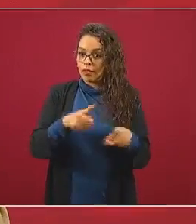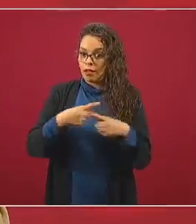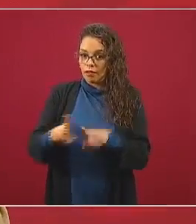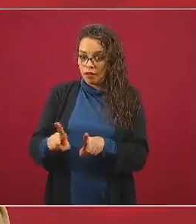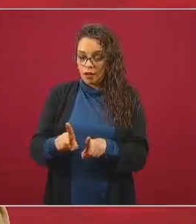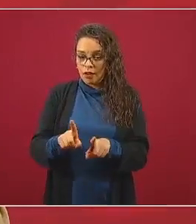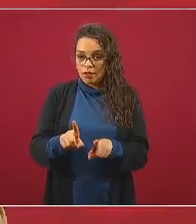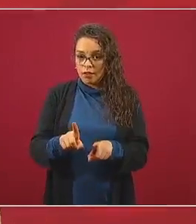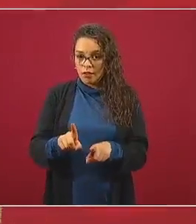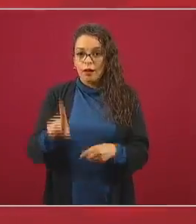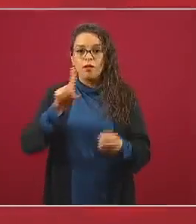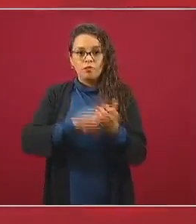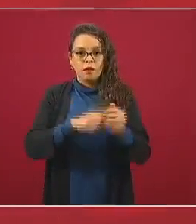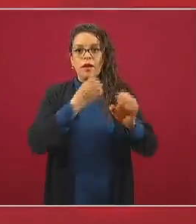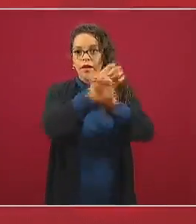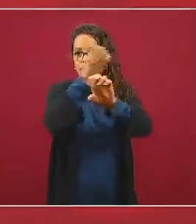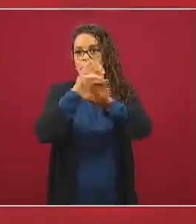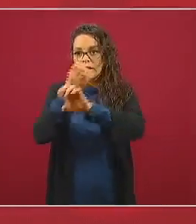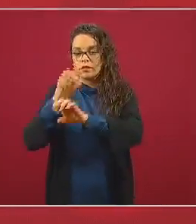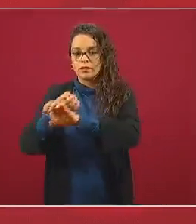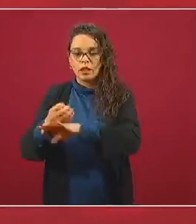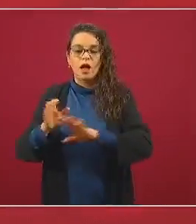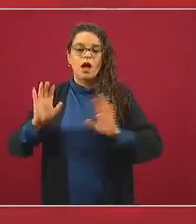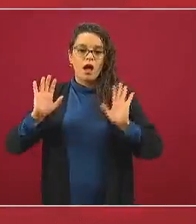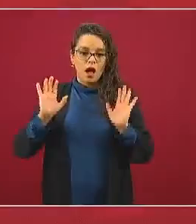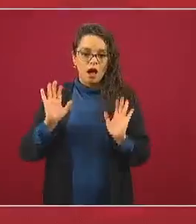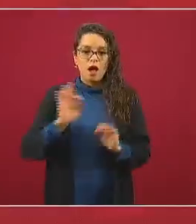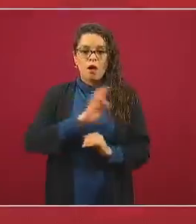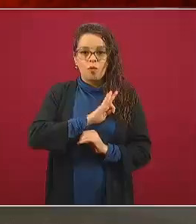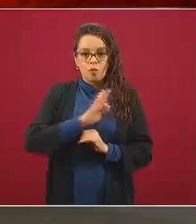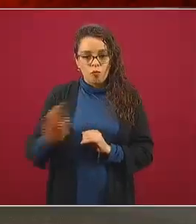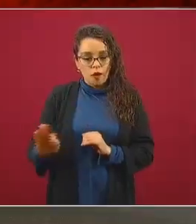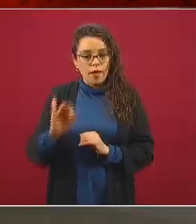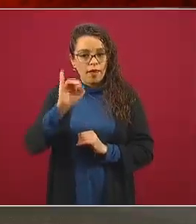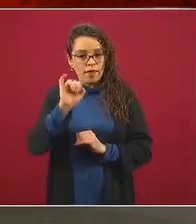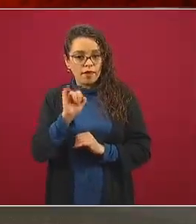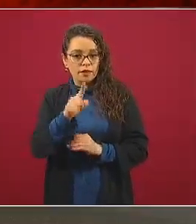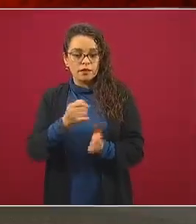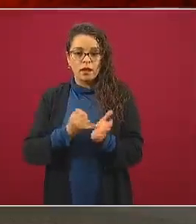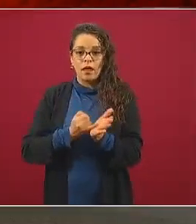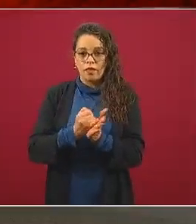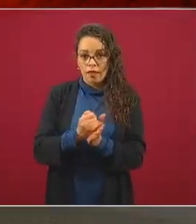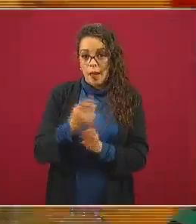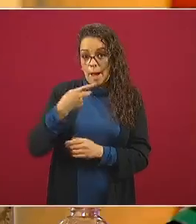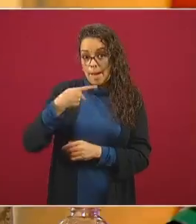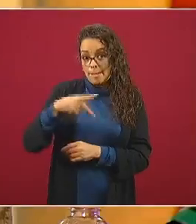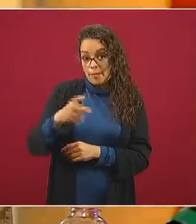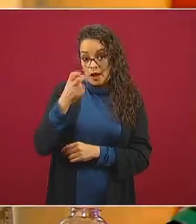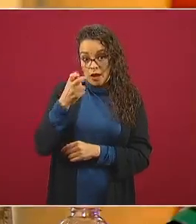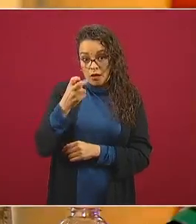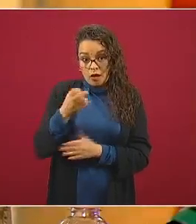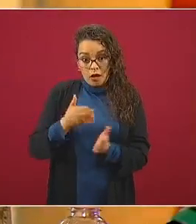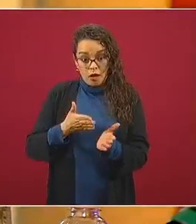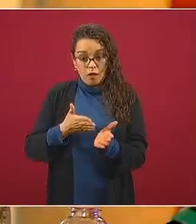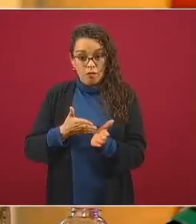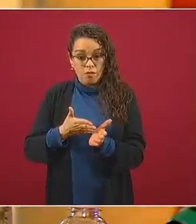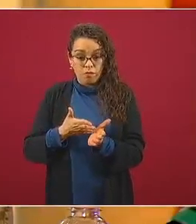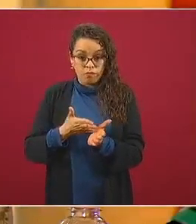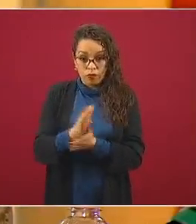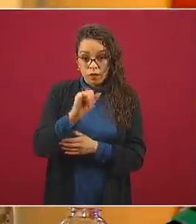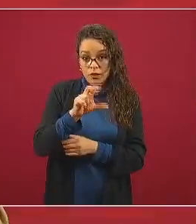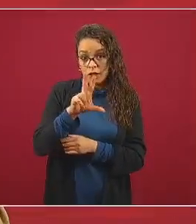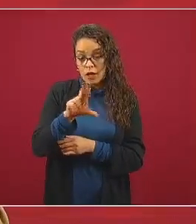federativas, puede haber una justificación para tomar decisiones, pero no es reservarse derecho a admisión y no es facultad de los